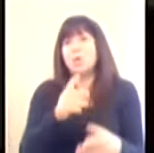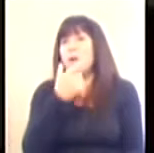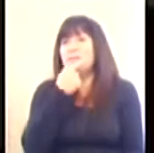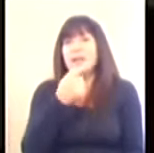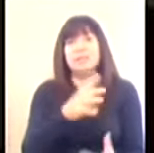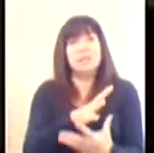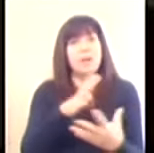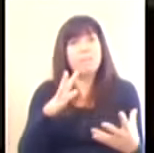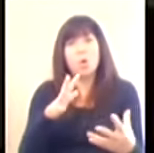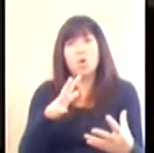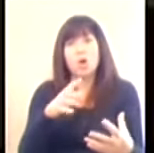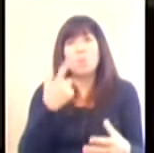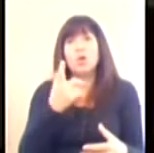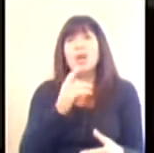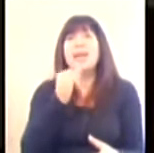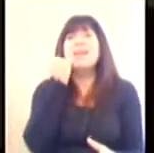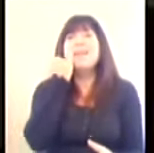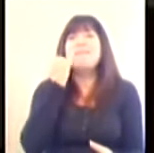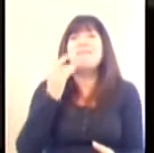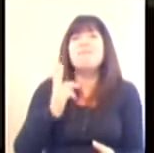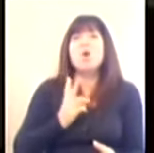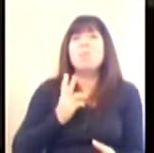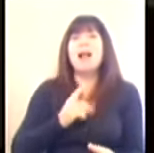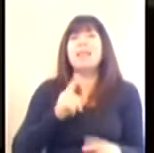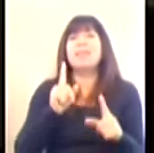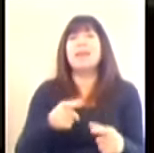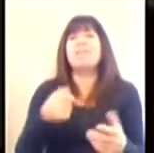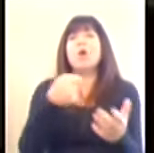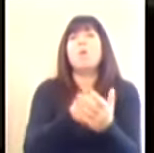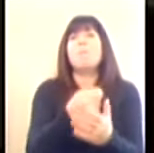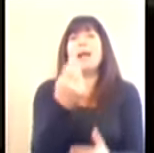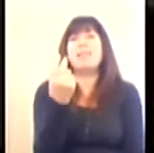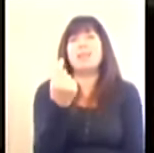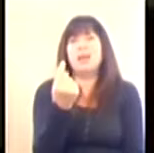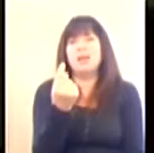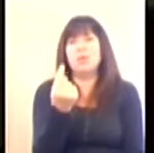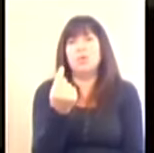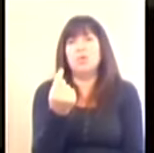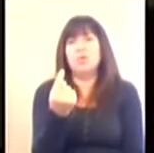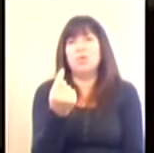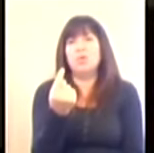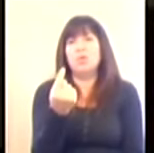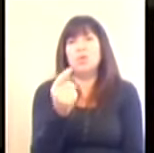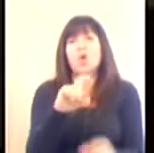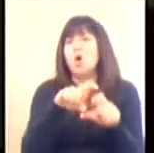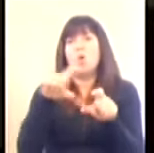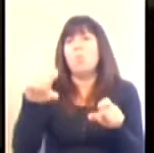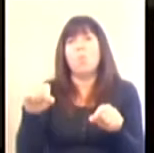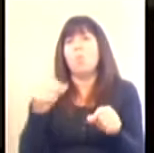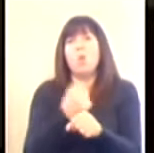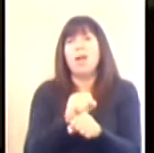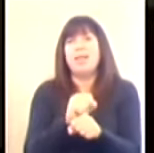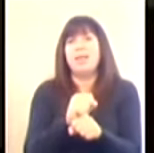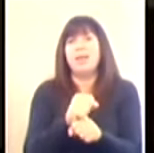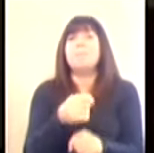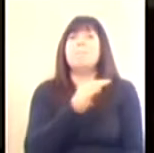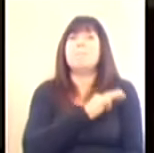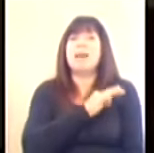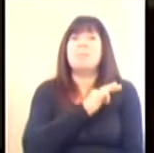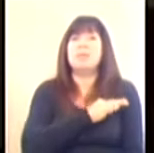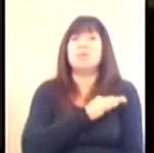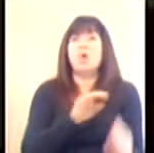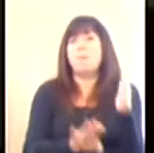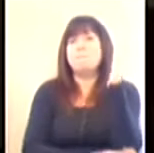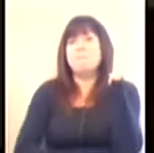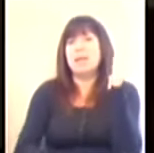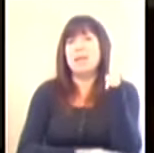porque al ser informal lo tiene que comprar en efectivo, con tasas de interés cualquiera. O sea, una persona que tiene una pensión mínima y